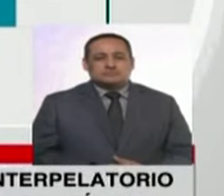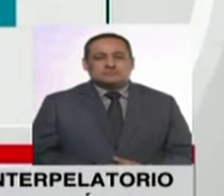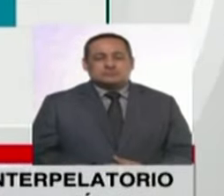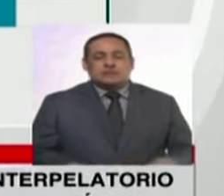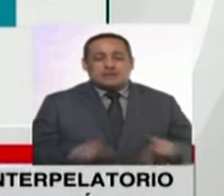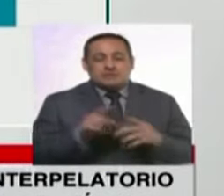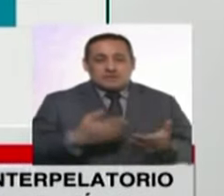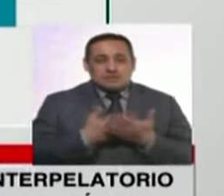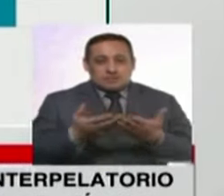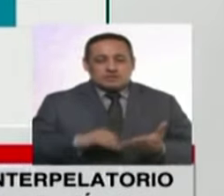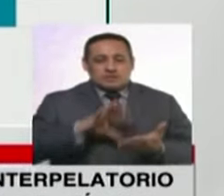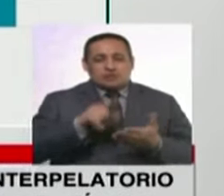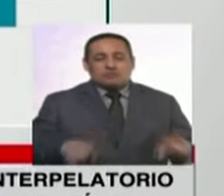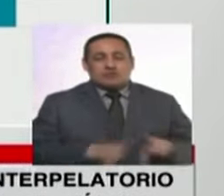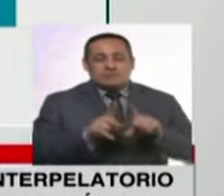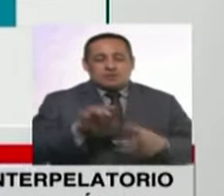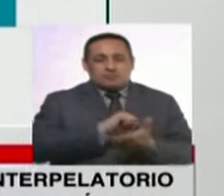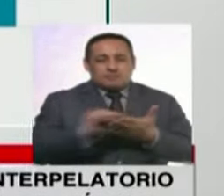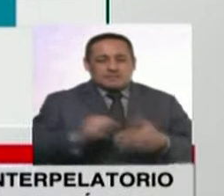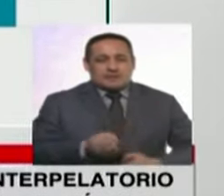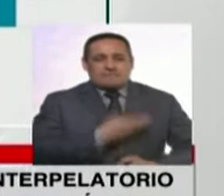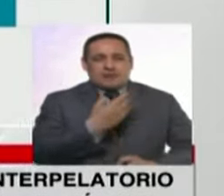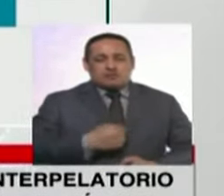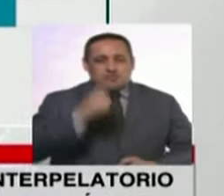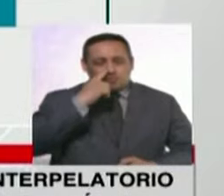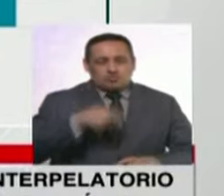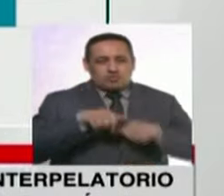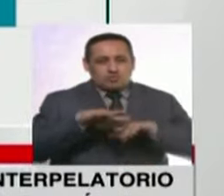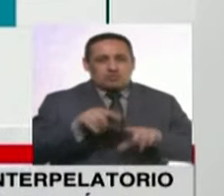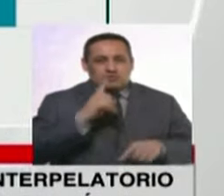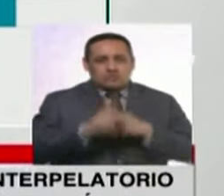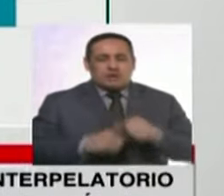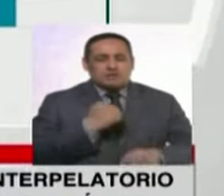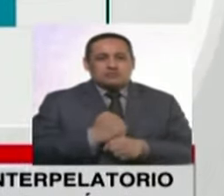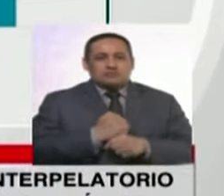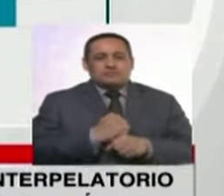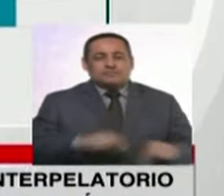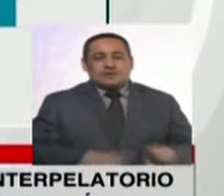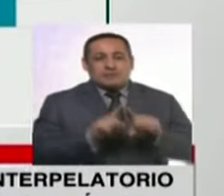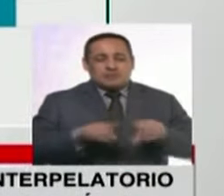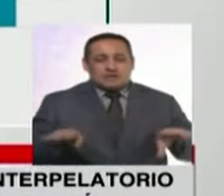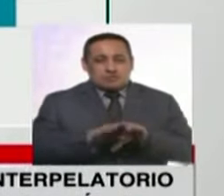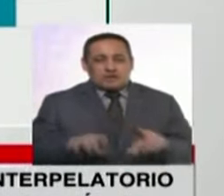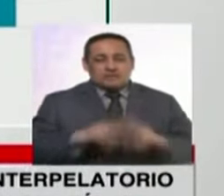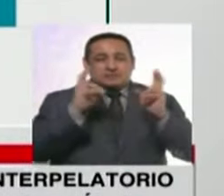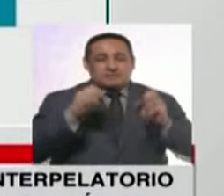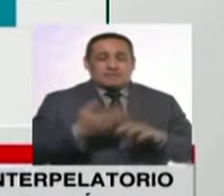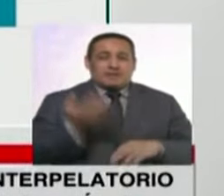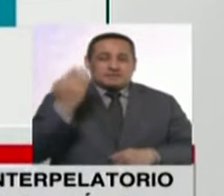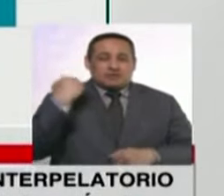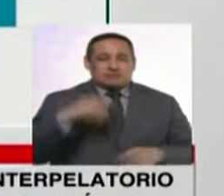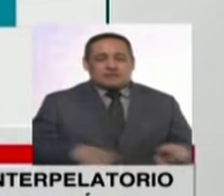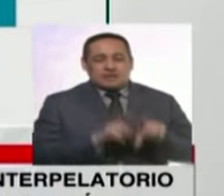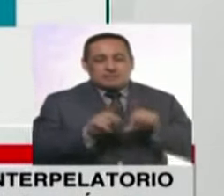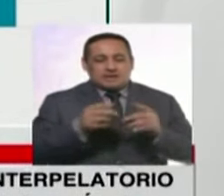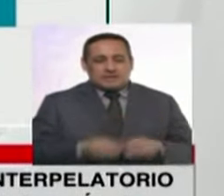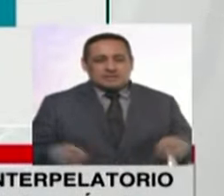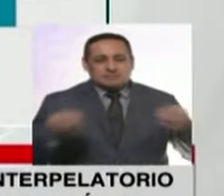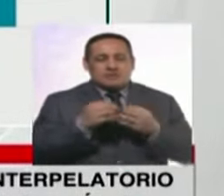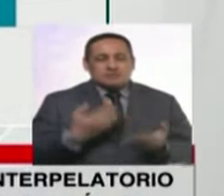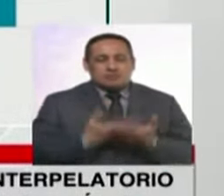la incidencia de hurtos en los meses de mayo junio y Julio le presente año al igual que en los casos anteriores es mayor